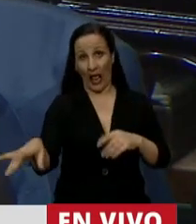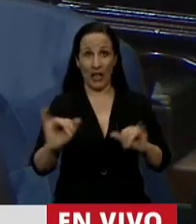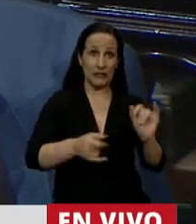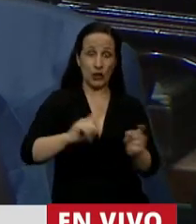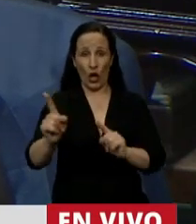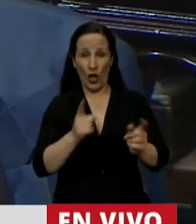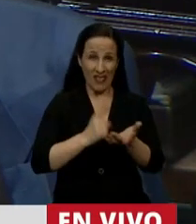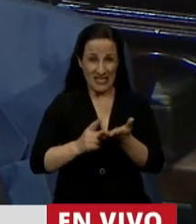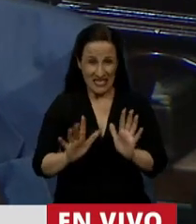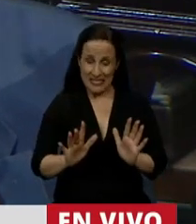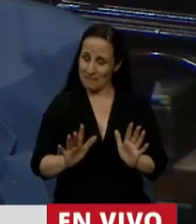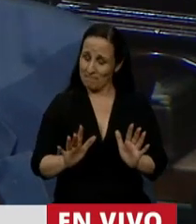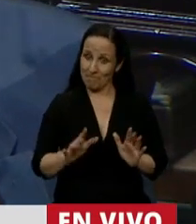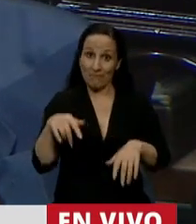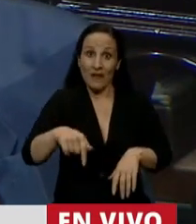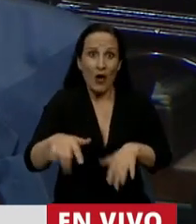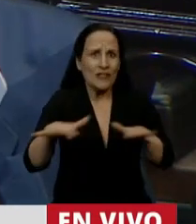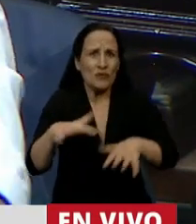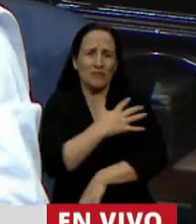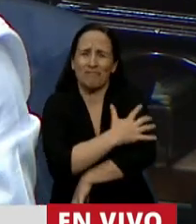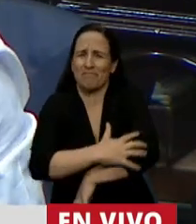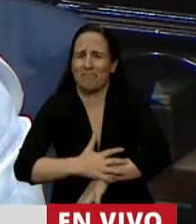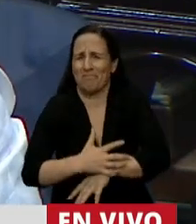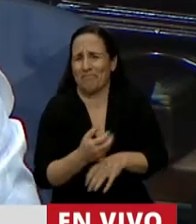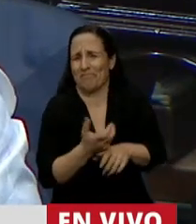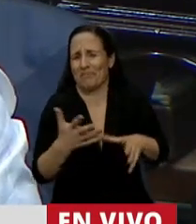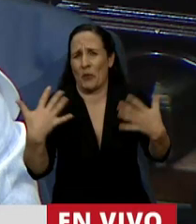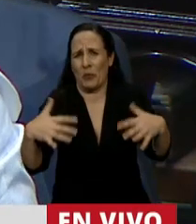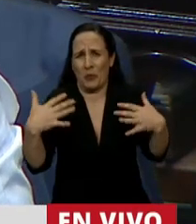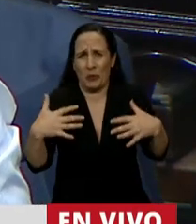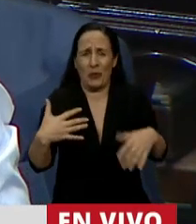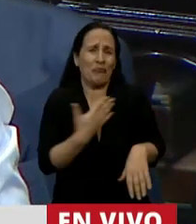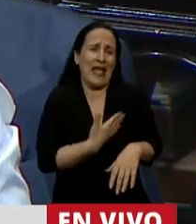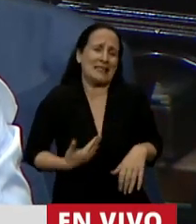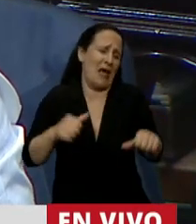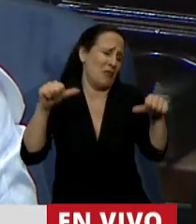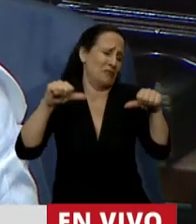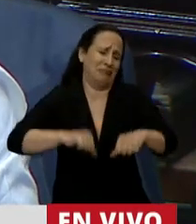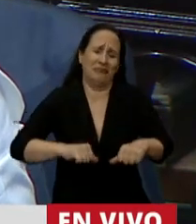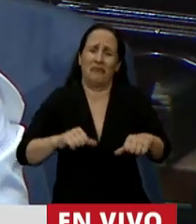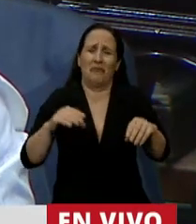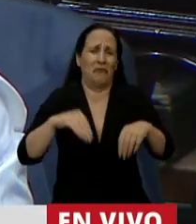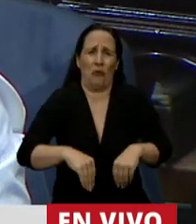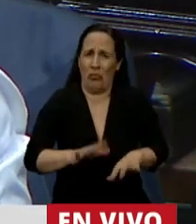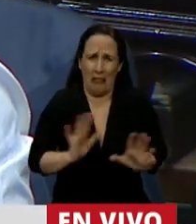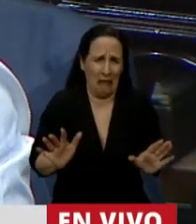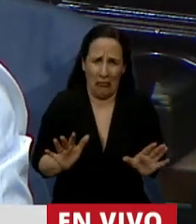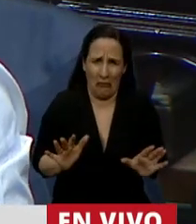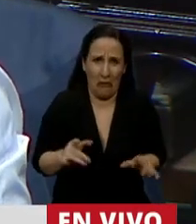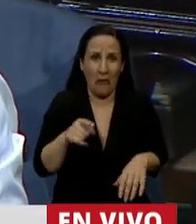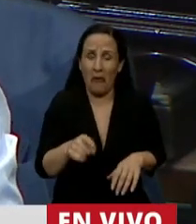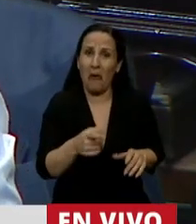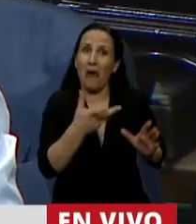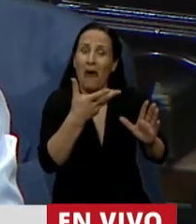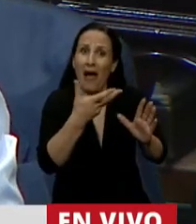los niveles de pobreza que tenemos y con un Estado fundido, cada peso que vamos a poner en un aborto es